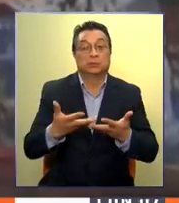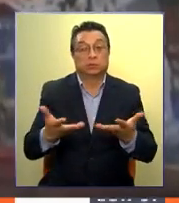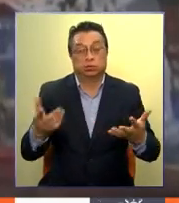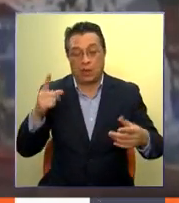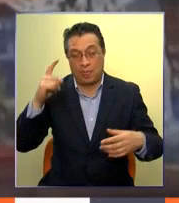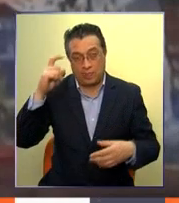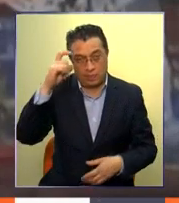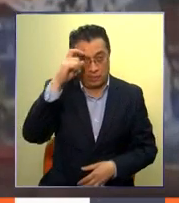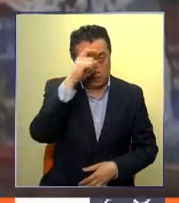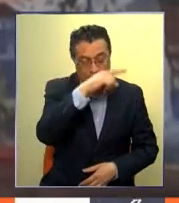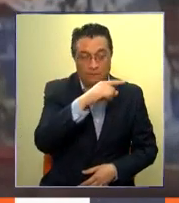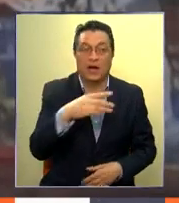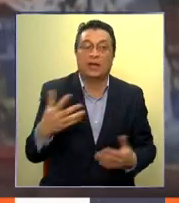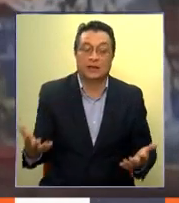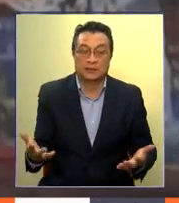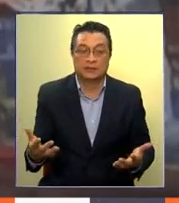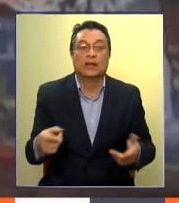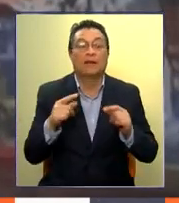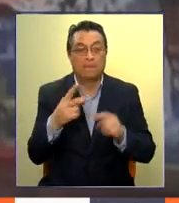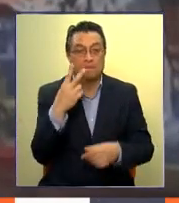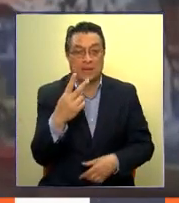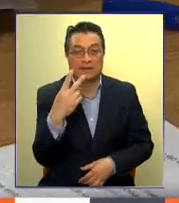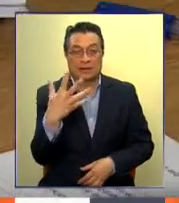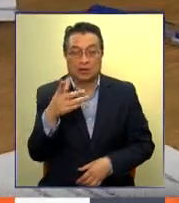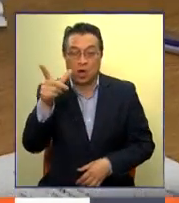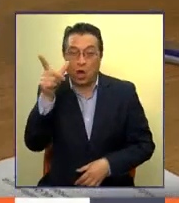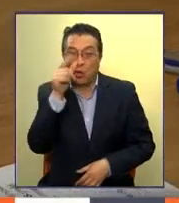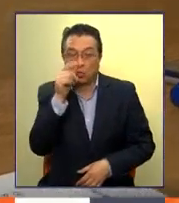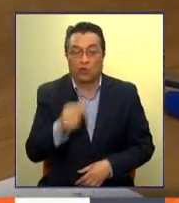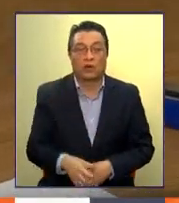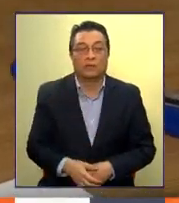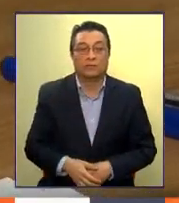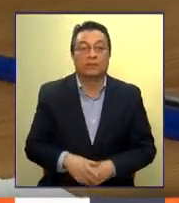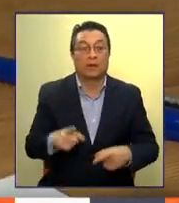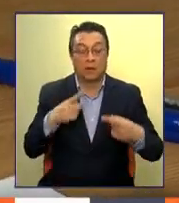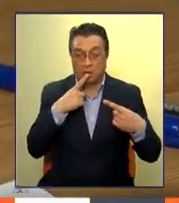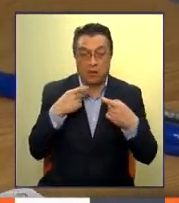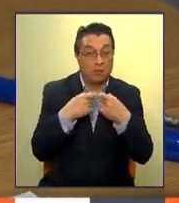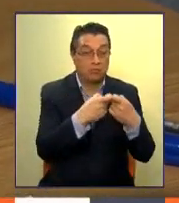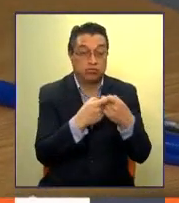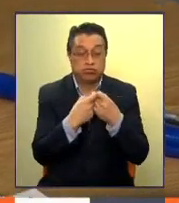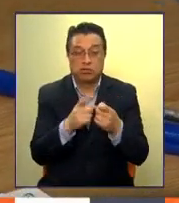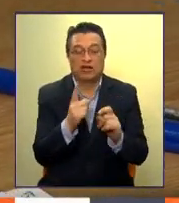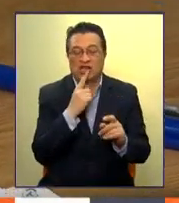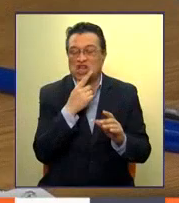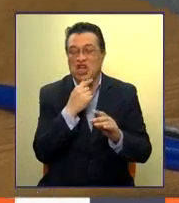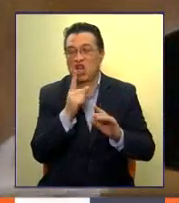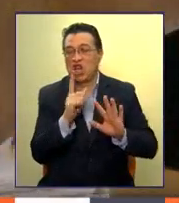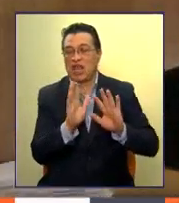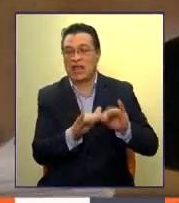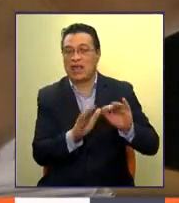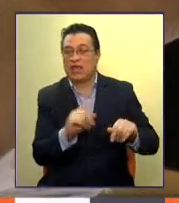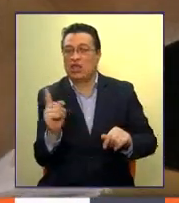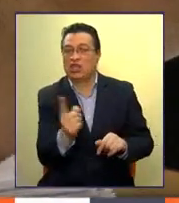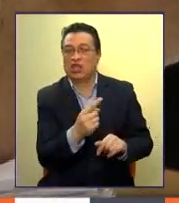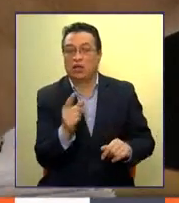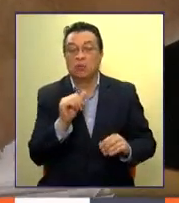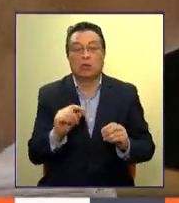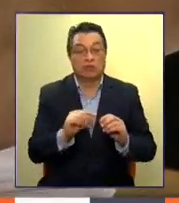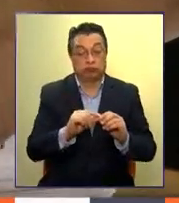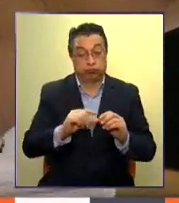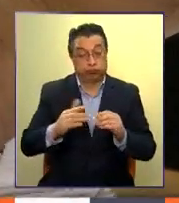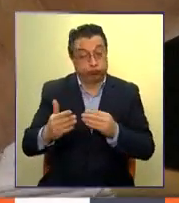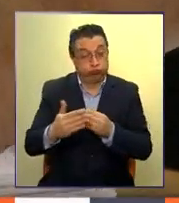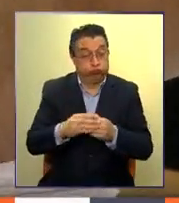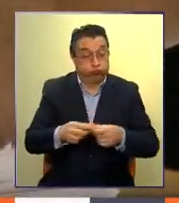complejo el 25 de octubre un debate que pocos quieren adelantar pero que podría ir creciendo a medida que se acerque